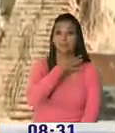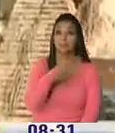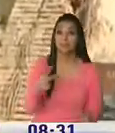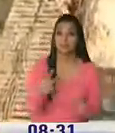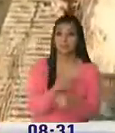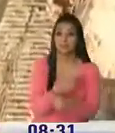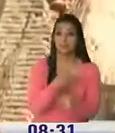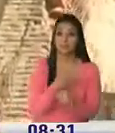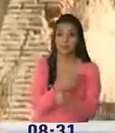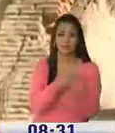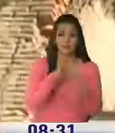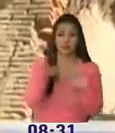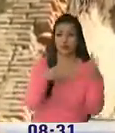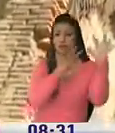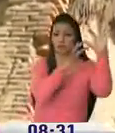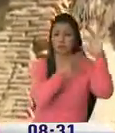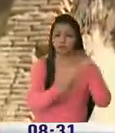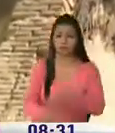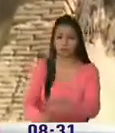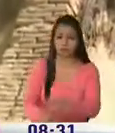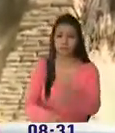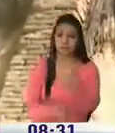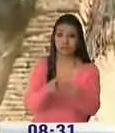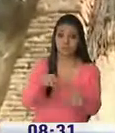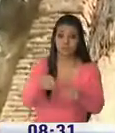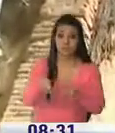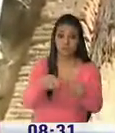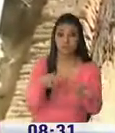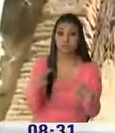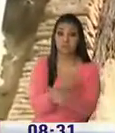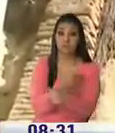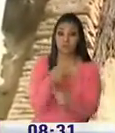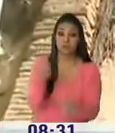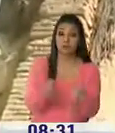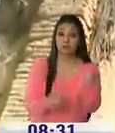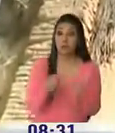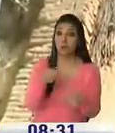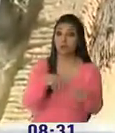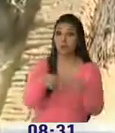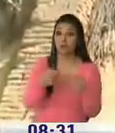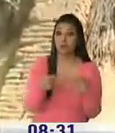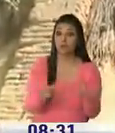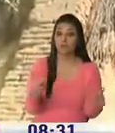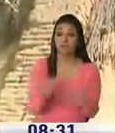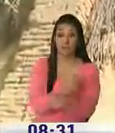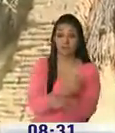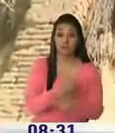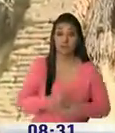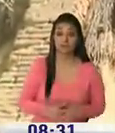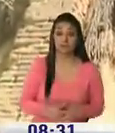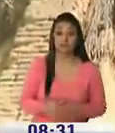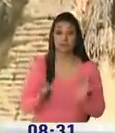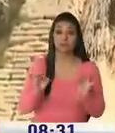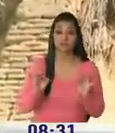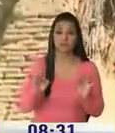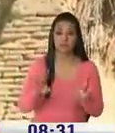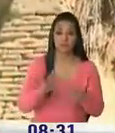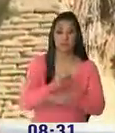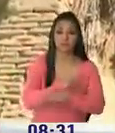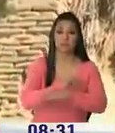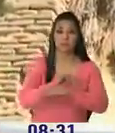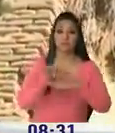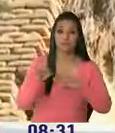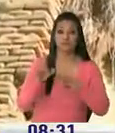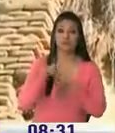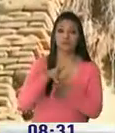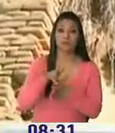de venirse abajo, afectando a las personas que transitan por aquí o a los vehículos. Afortunadamente, la dirección de riesgos del municipio